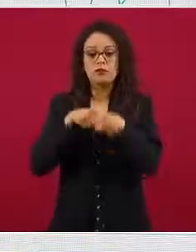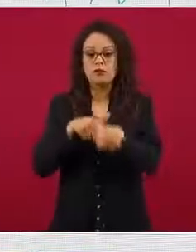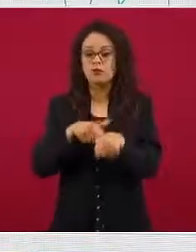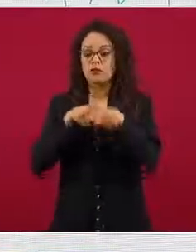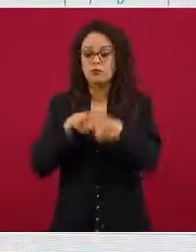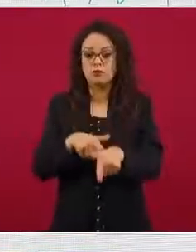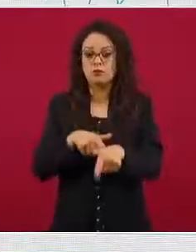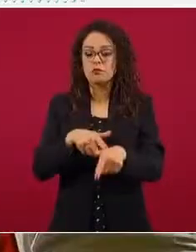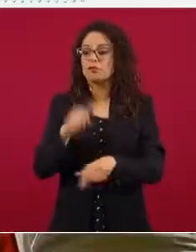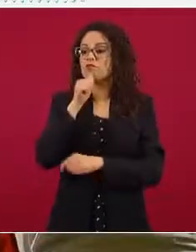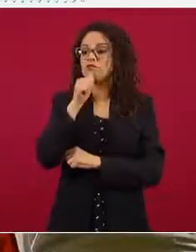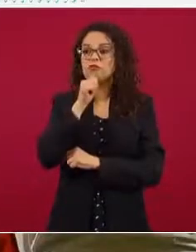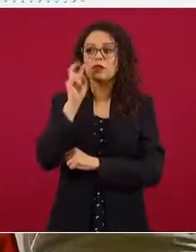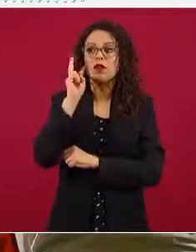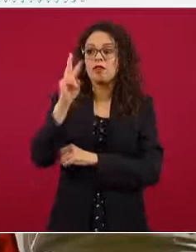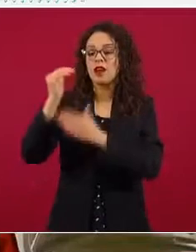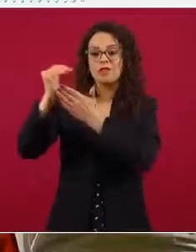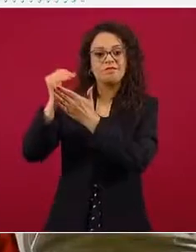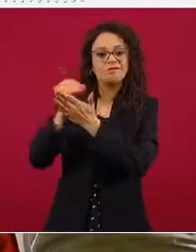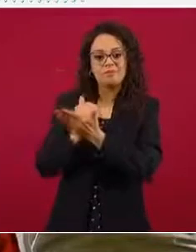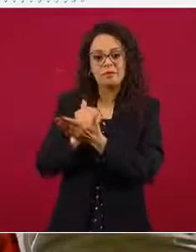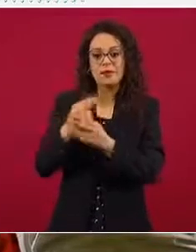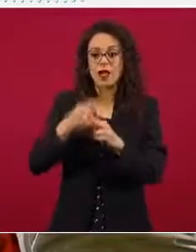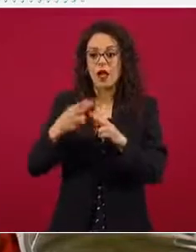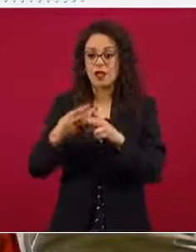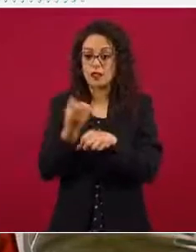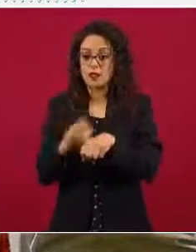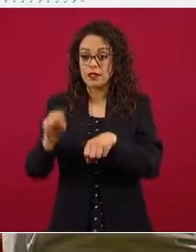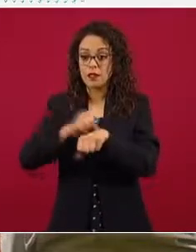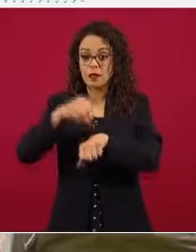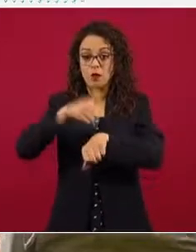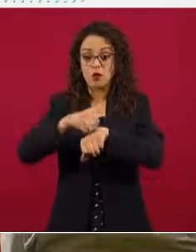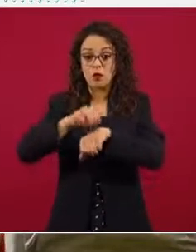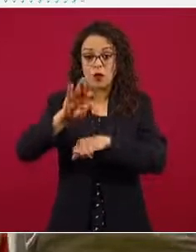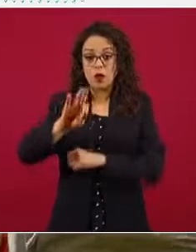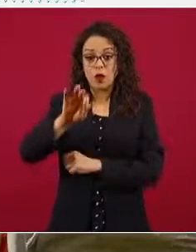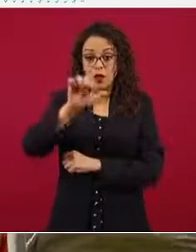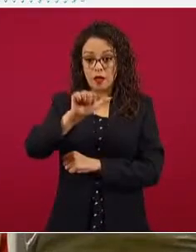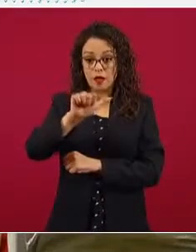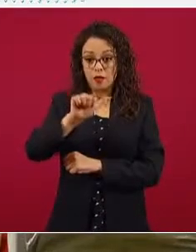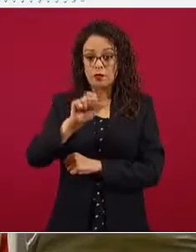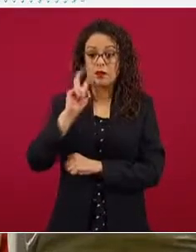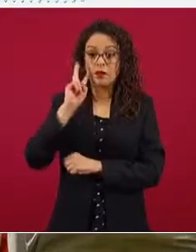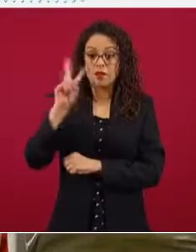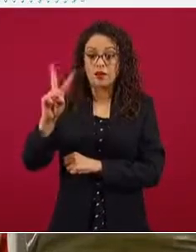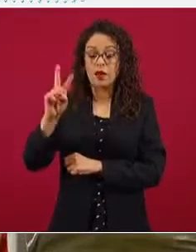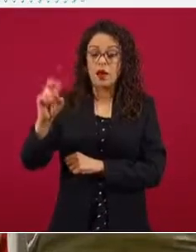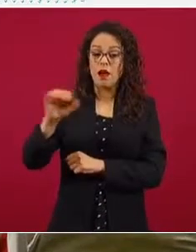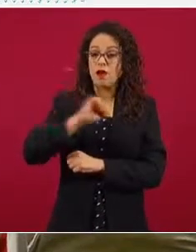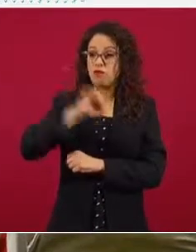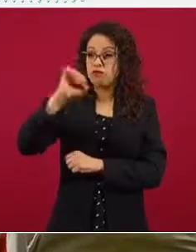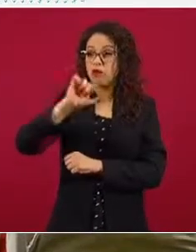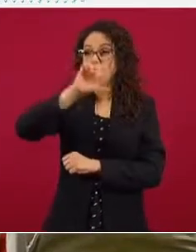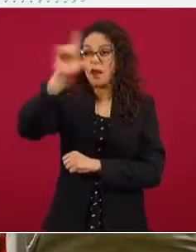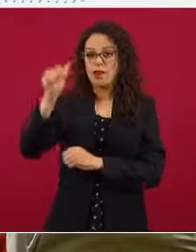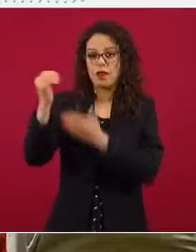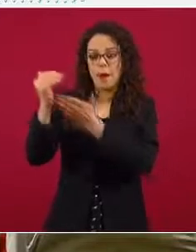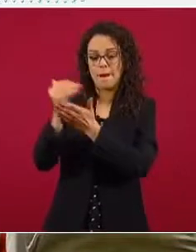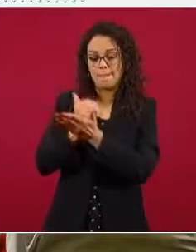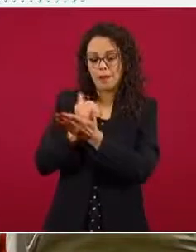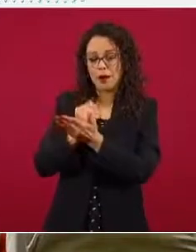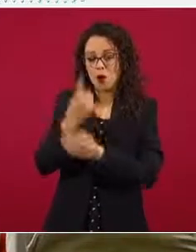tendencia de reducción. Y a partir de la semana 46 del año, esta tendencia de incremento y apenas también primera semana de